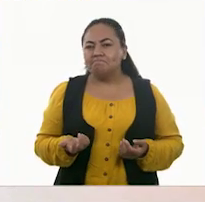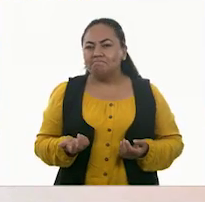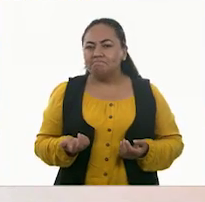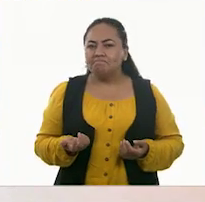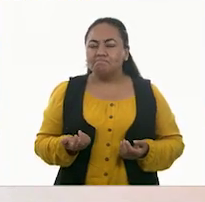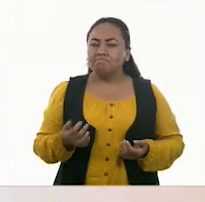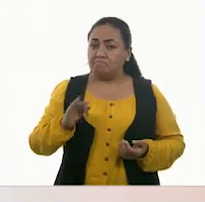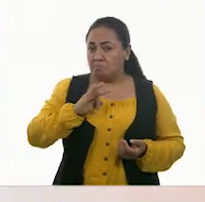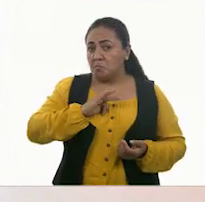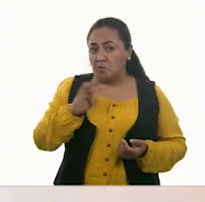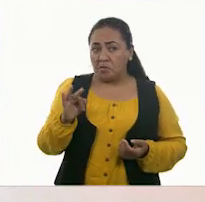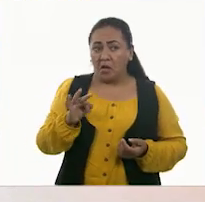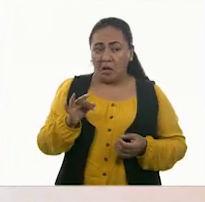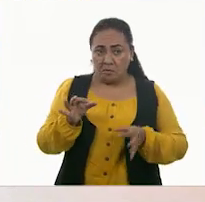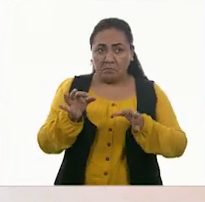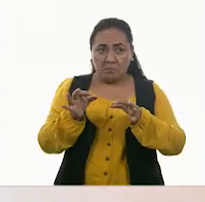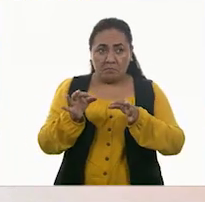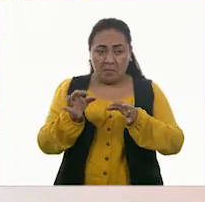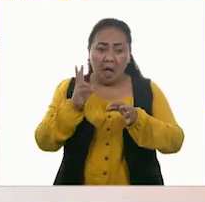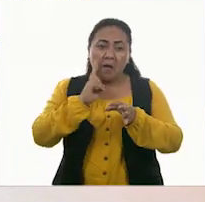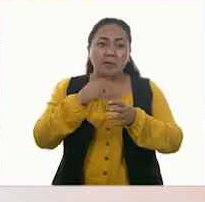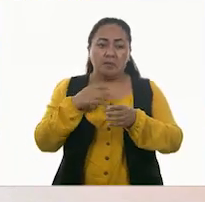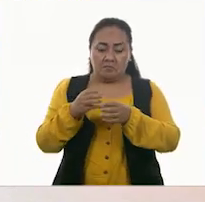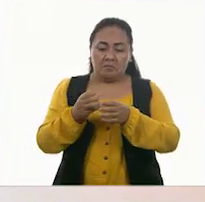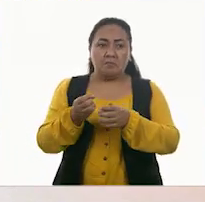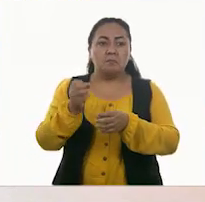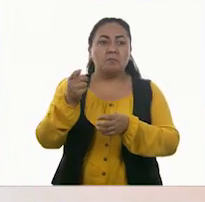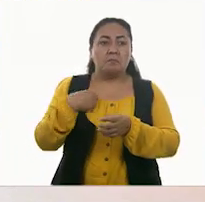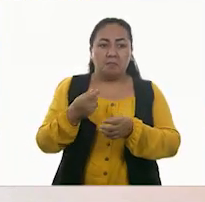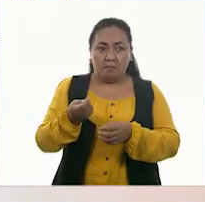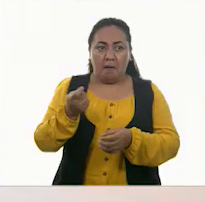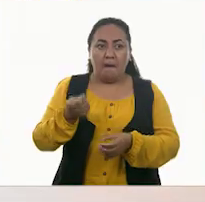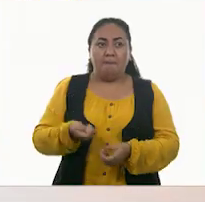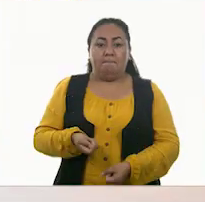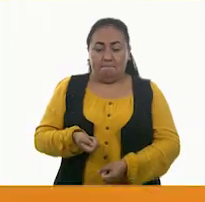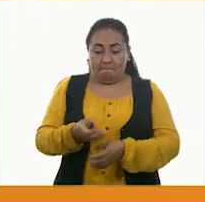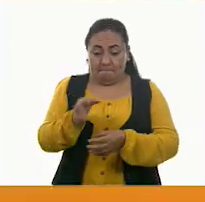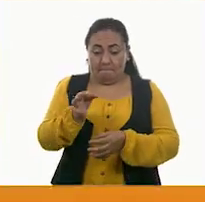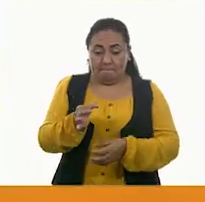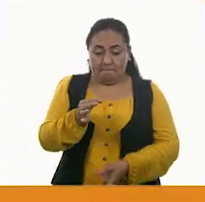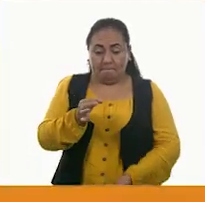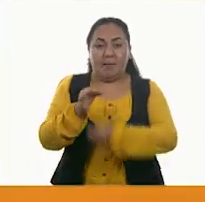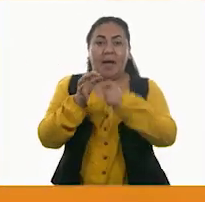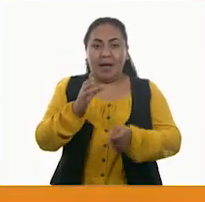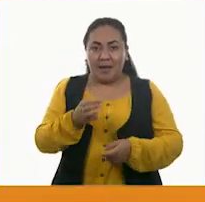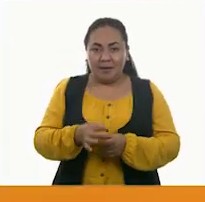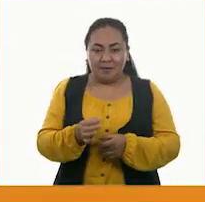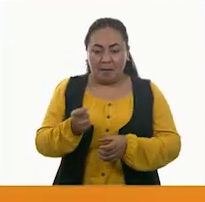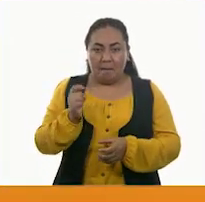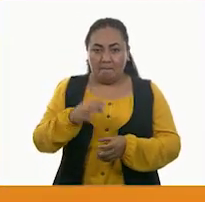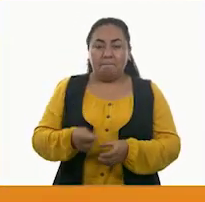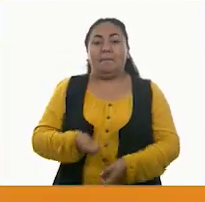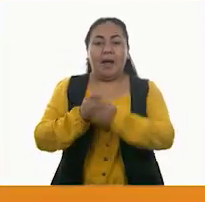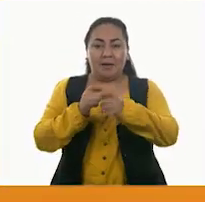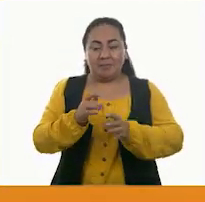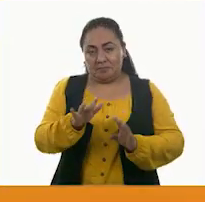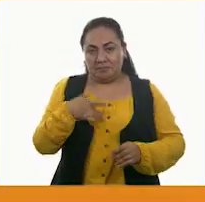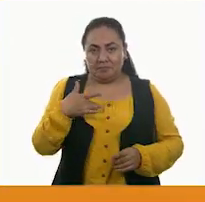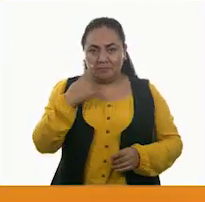pegar la taparrosca con el tubo. Perfecto. Venga. Ah, excelente, ahí en